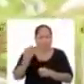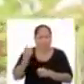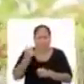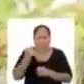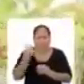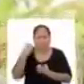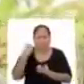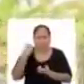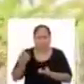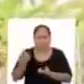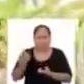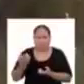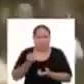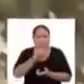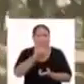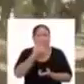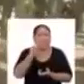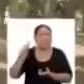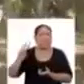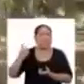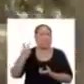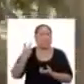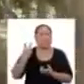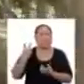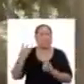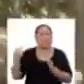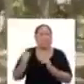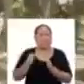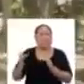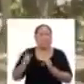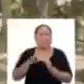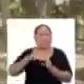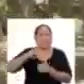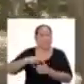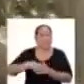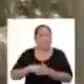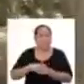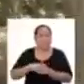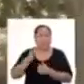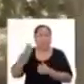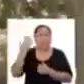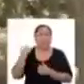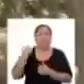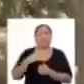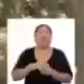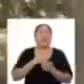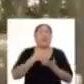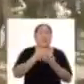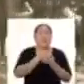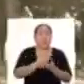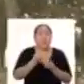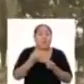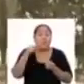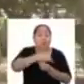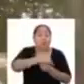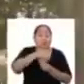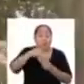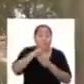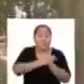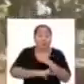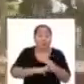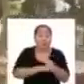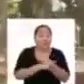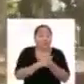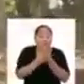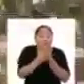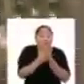tiene que ver esto con la Segunda Guerra Mundial? Bueno, ya hablamos antes que los tratados de comercio ayudaron mucho a los países devastados por esta guerra.